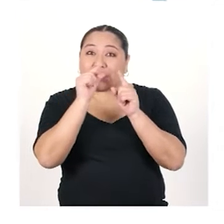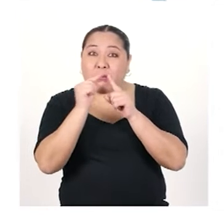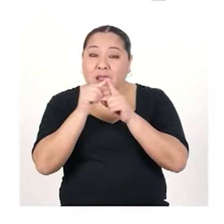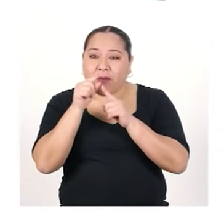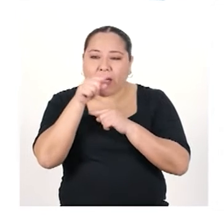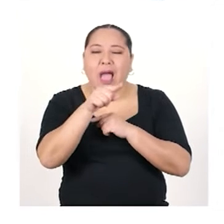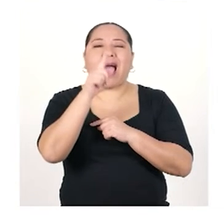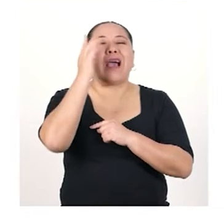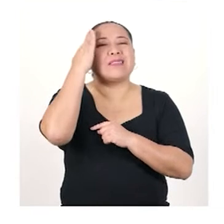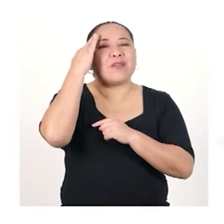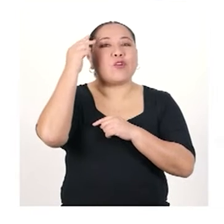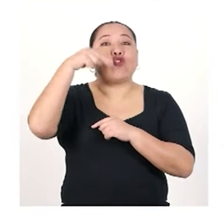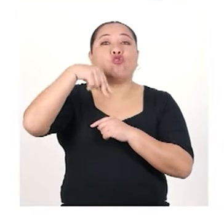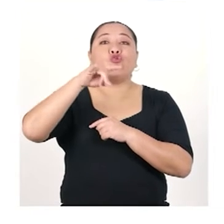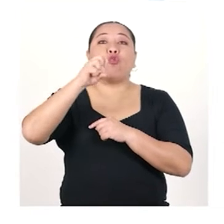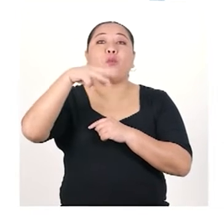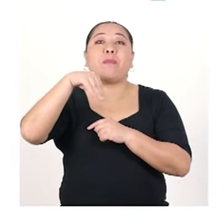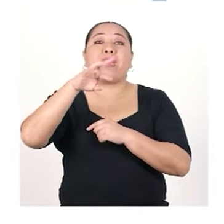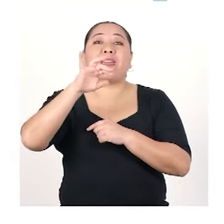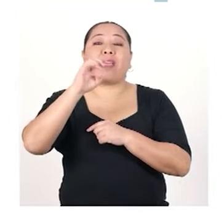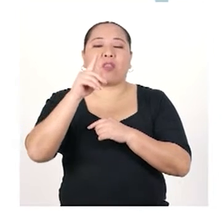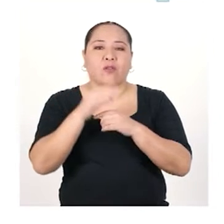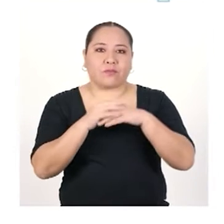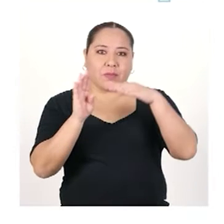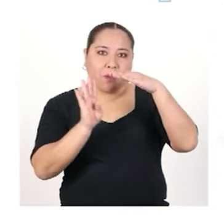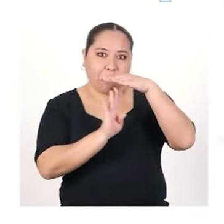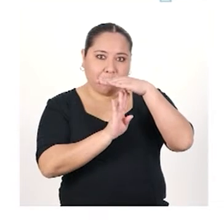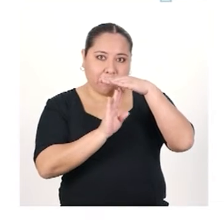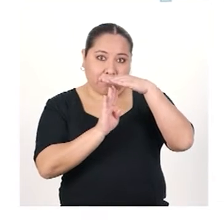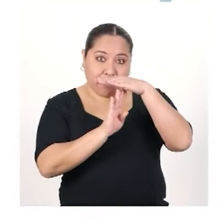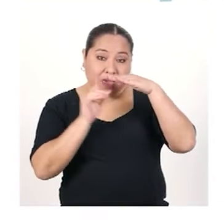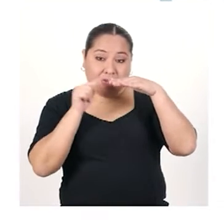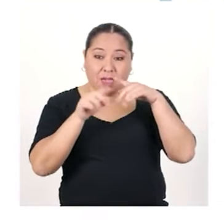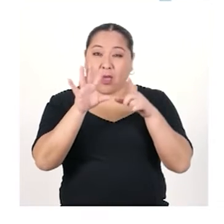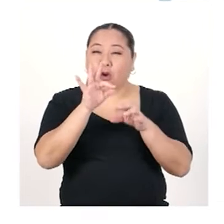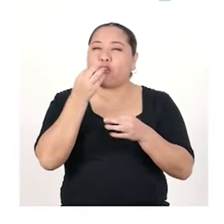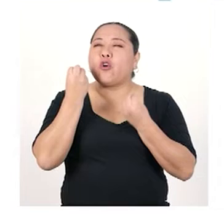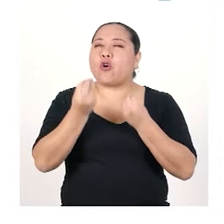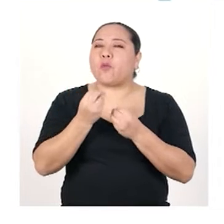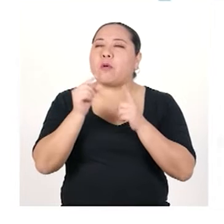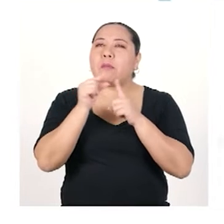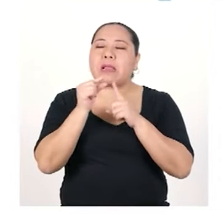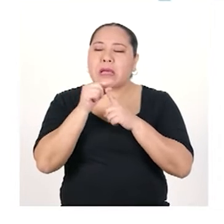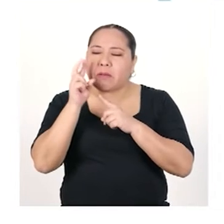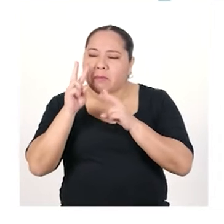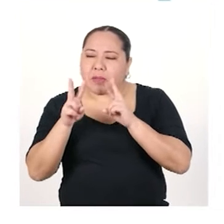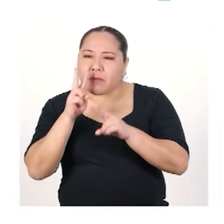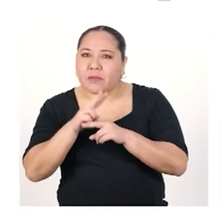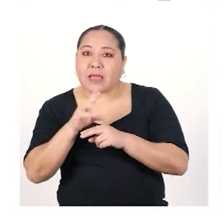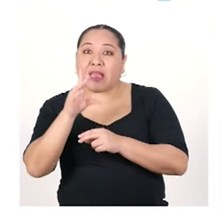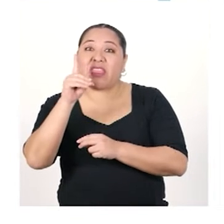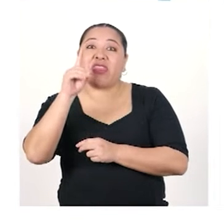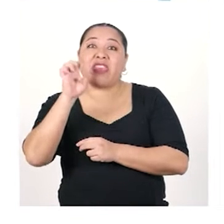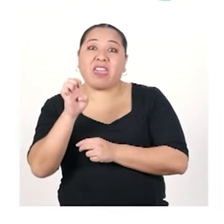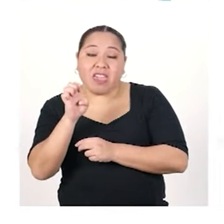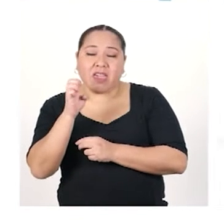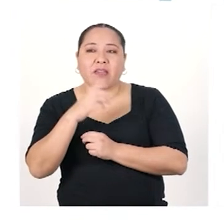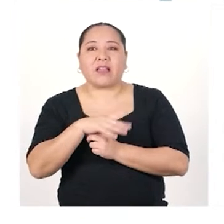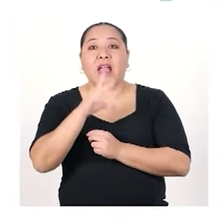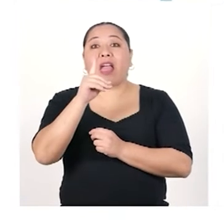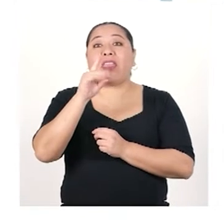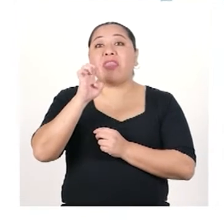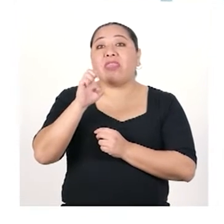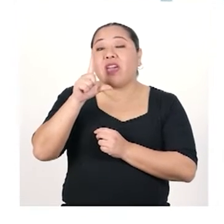Por su parte, al denominador, es decir, a la palabra b, la podemos identificar con las palabras